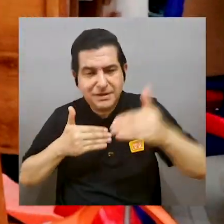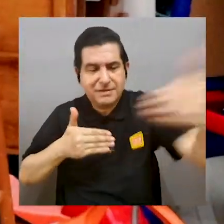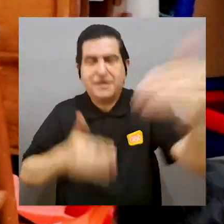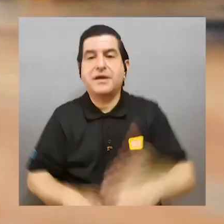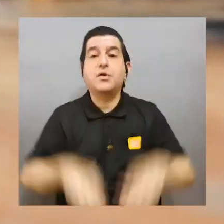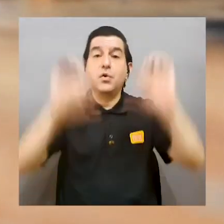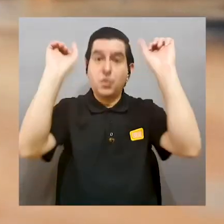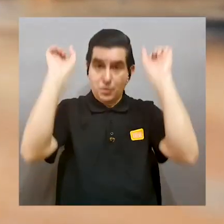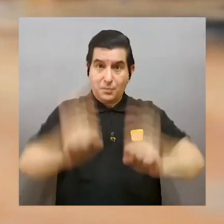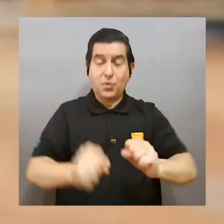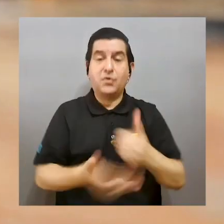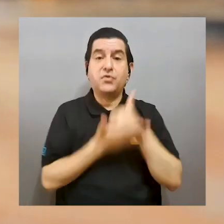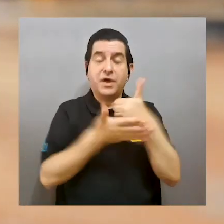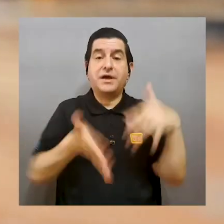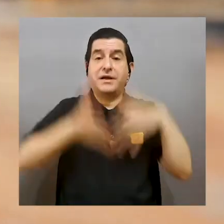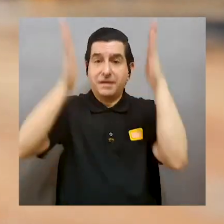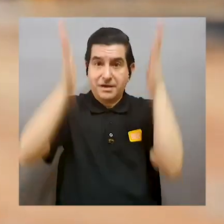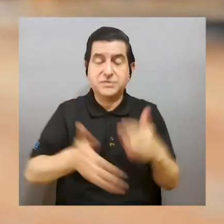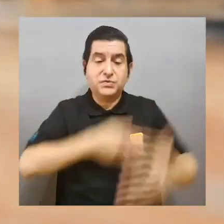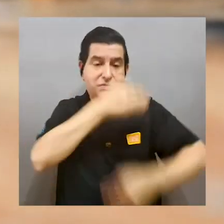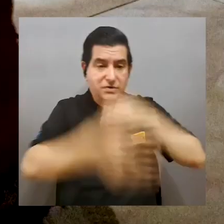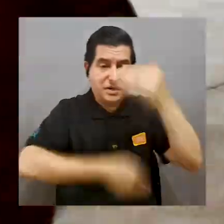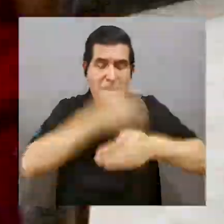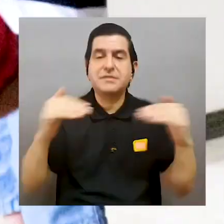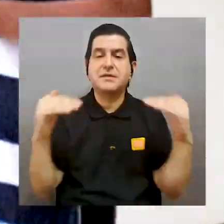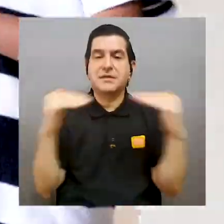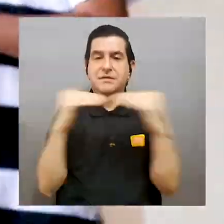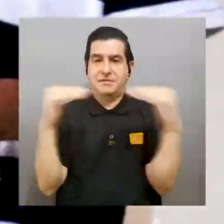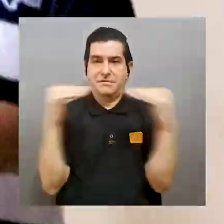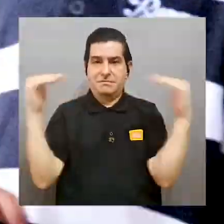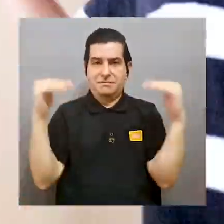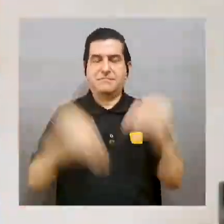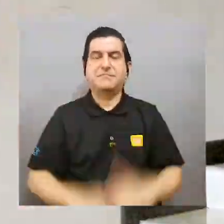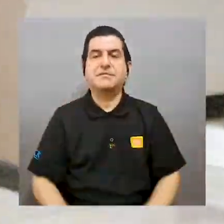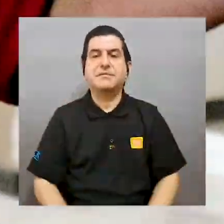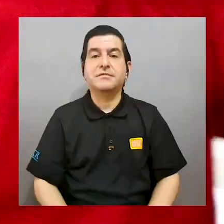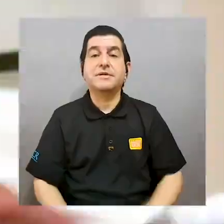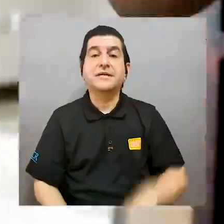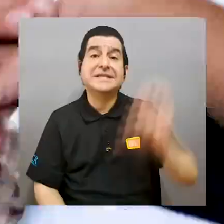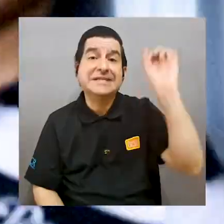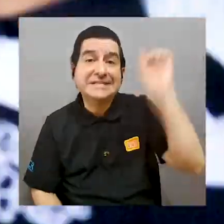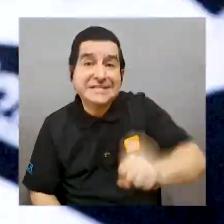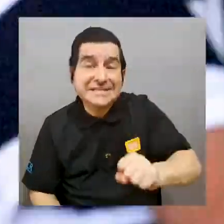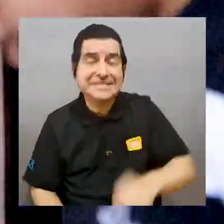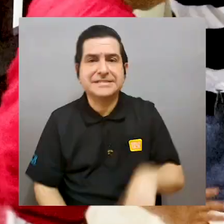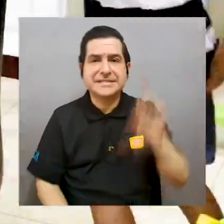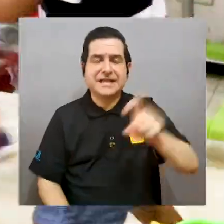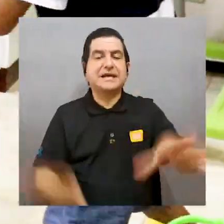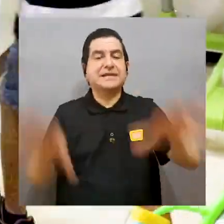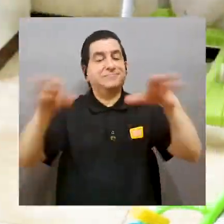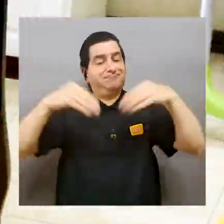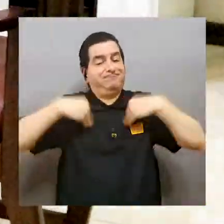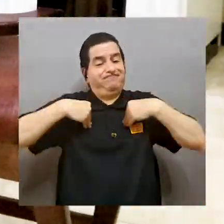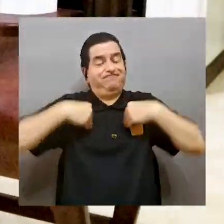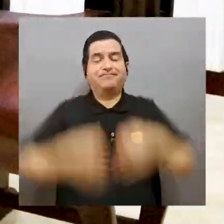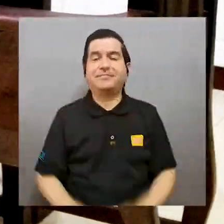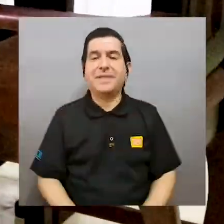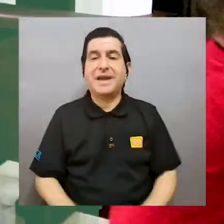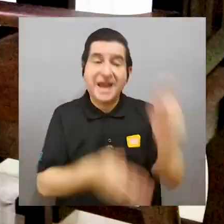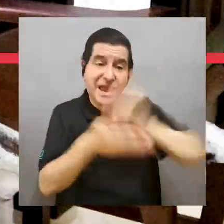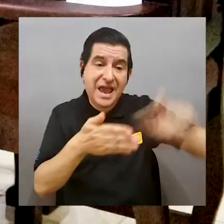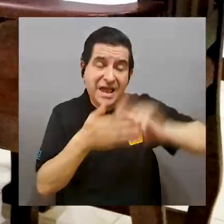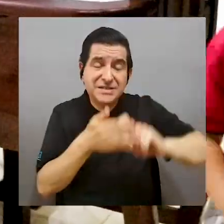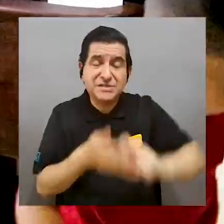tiempo para lograr ayudar a los estudiantes a un proceso de nivelación. Lo que sí hay que aceptar es que